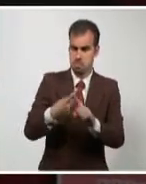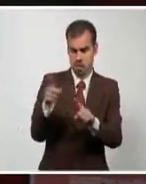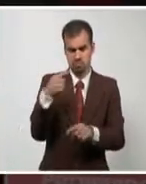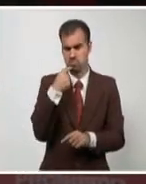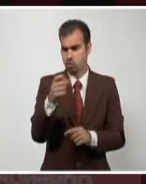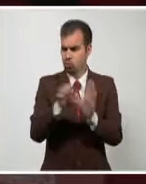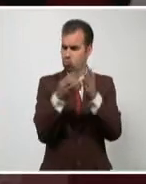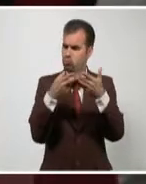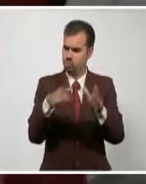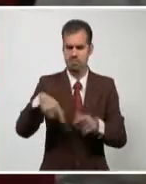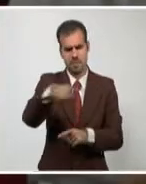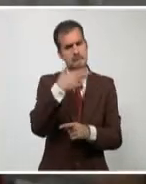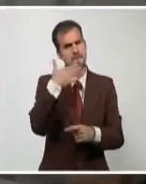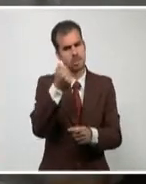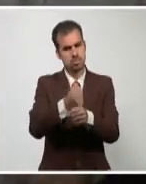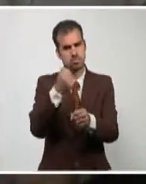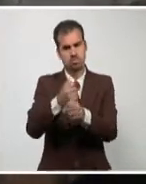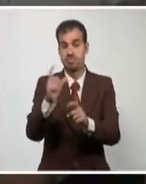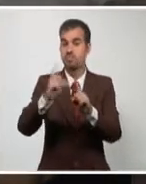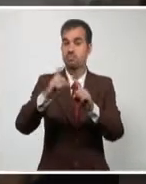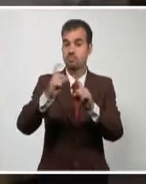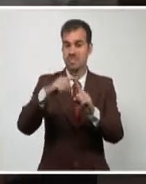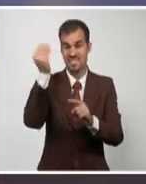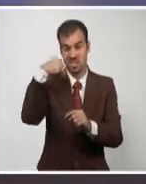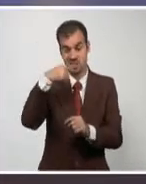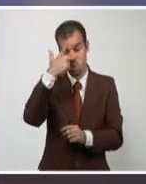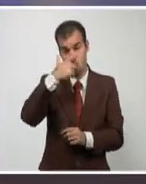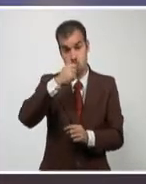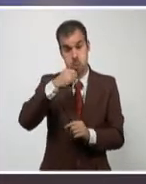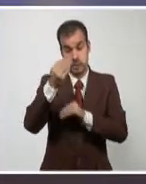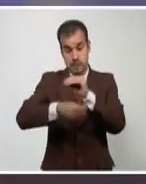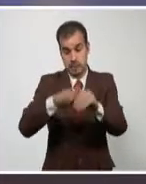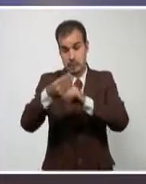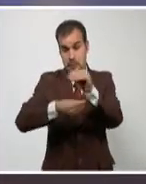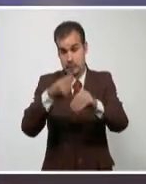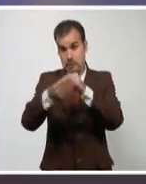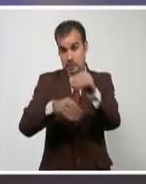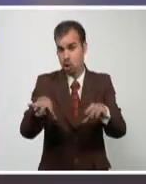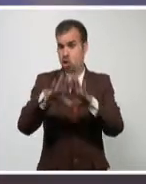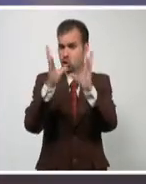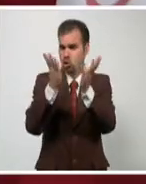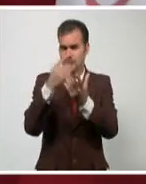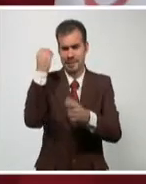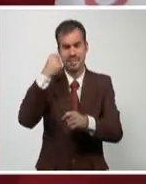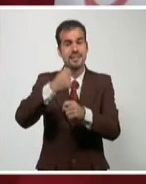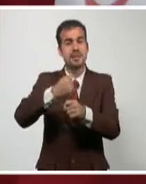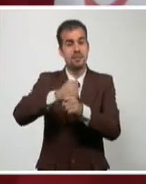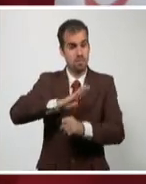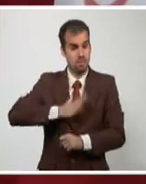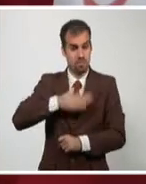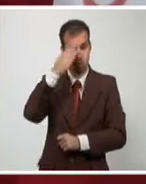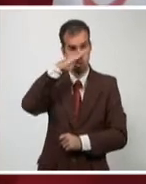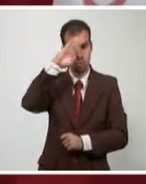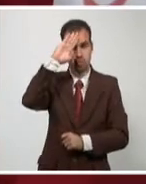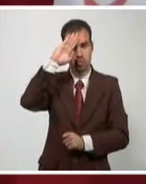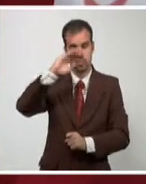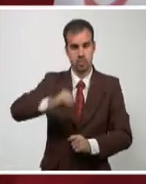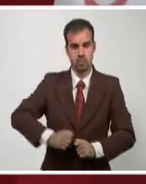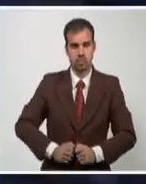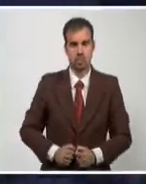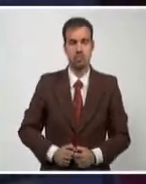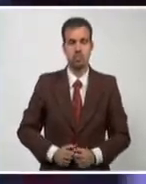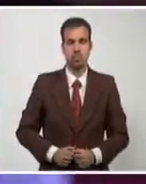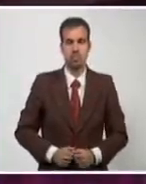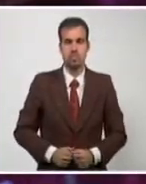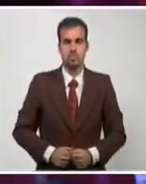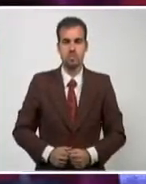trabajo del sindicato en un contexto de transformaciones del escenario laboral del país. Miguel